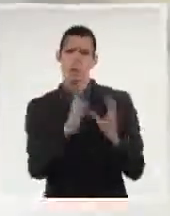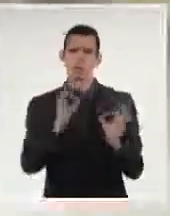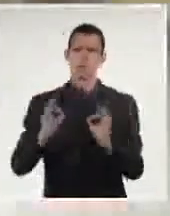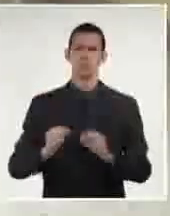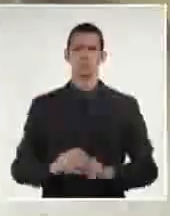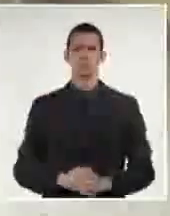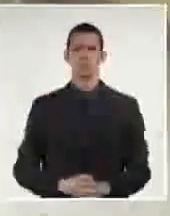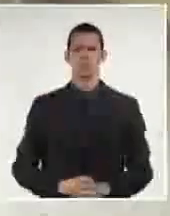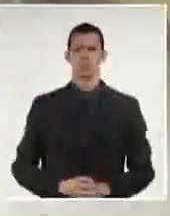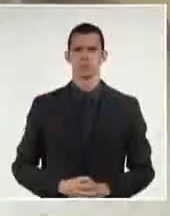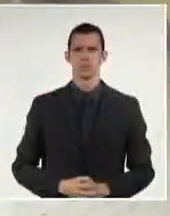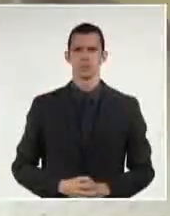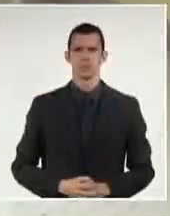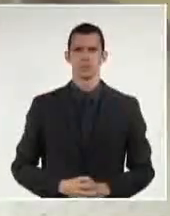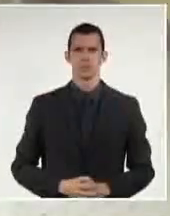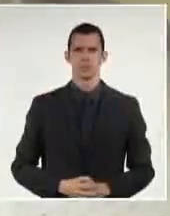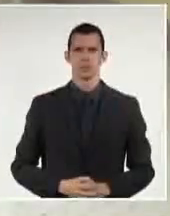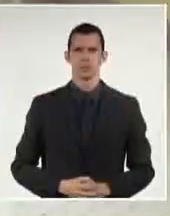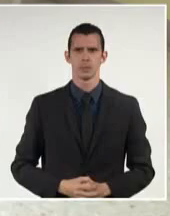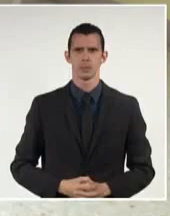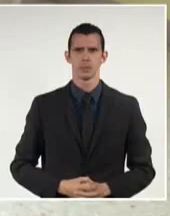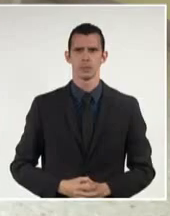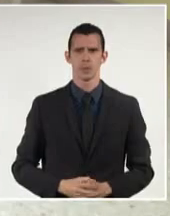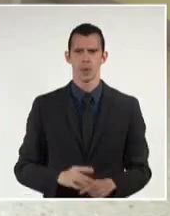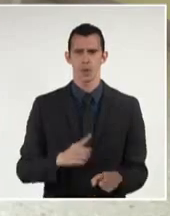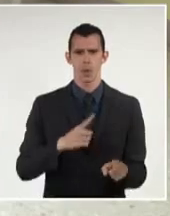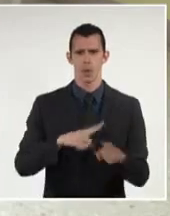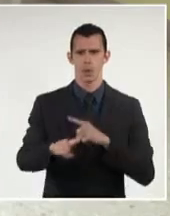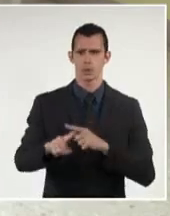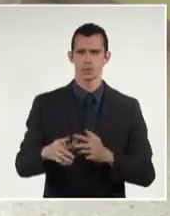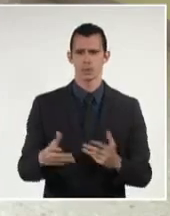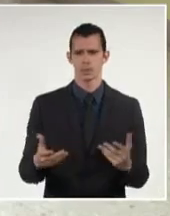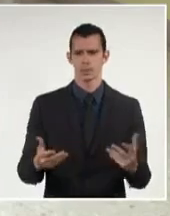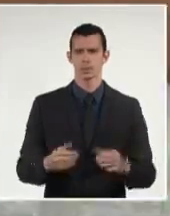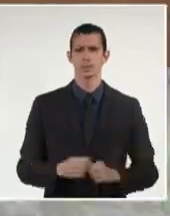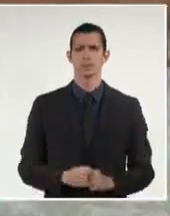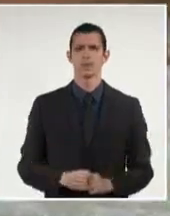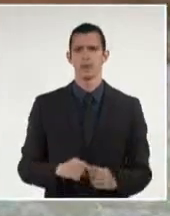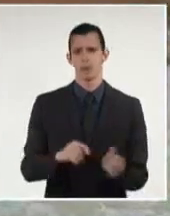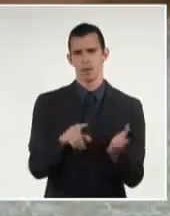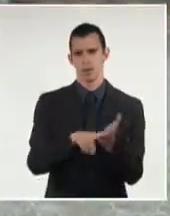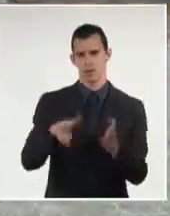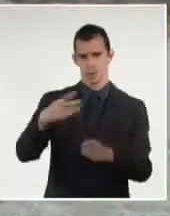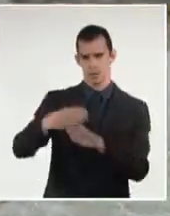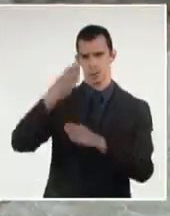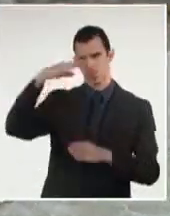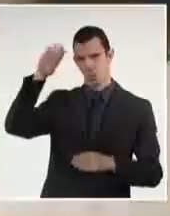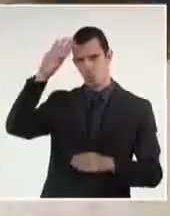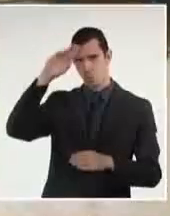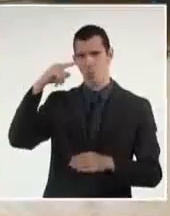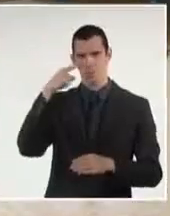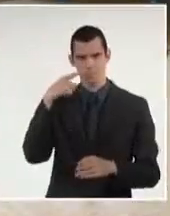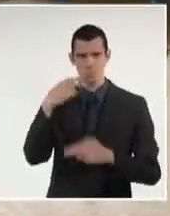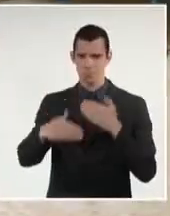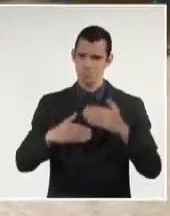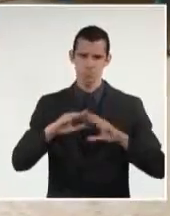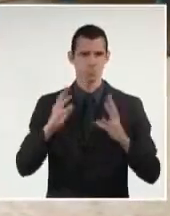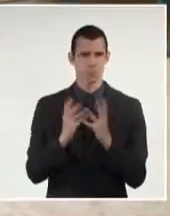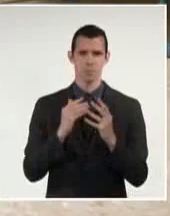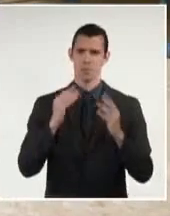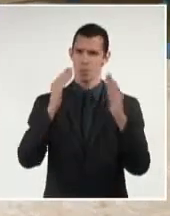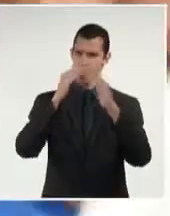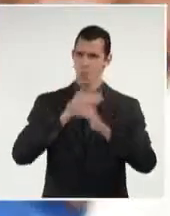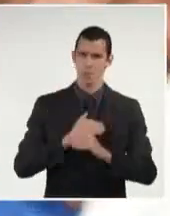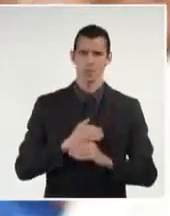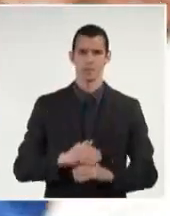comicios. Con total transparencia, orden y calidad transcurrieron en Santiago de Cuba las elecciones de los candidatos a diputados al